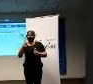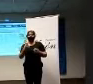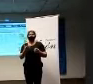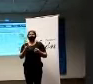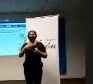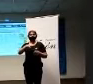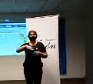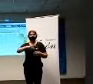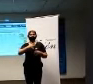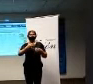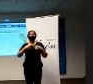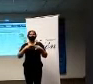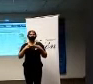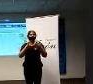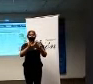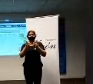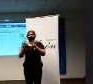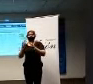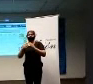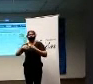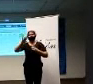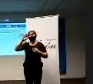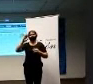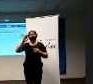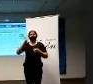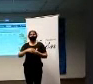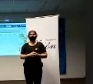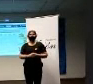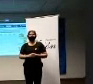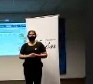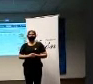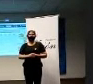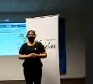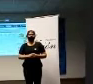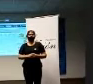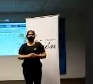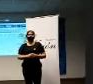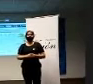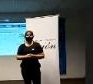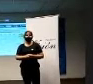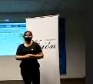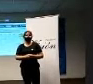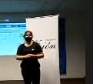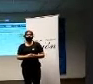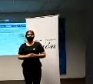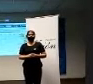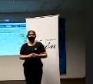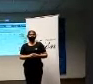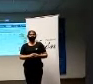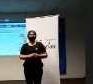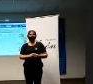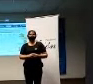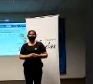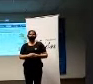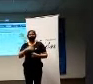que se realizan de parte del ministerio es esto lo que nos quiere decir cómo se está manifestando los casos de